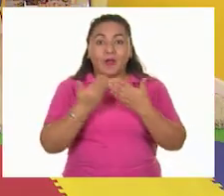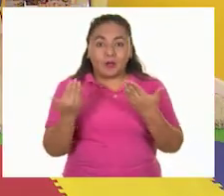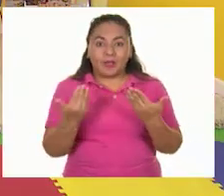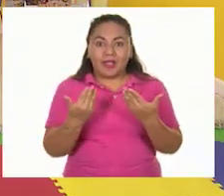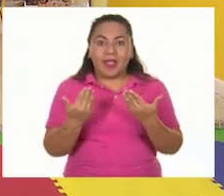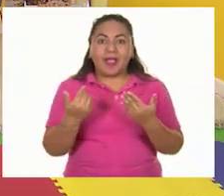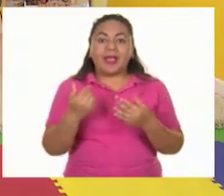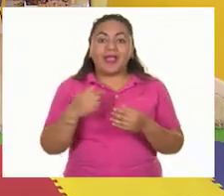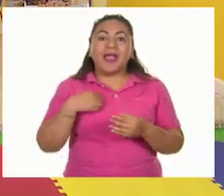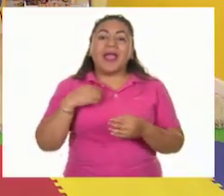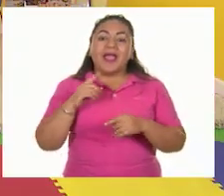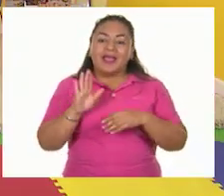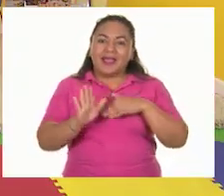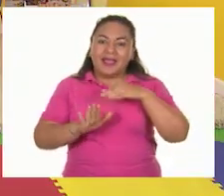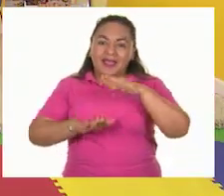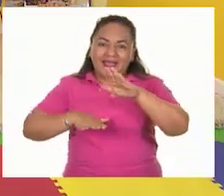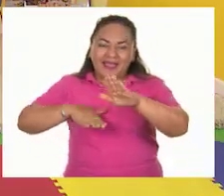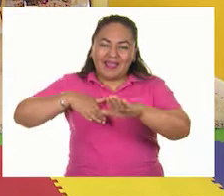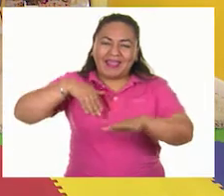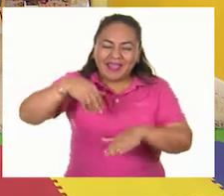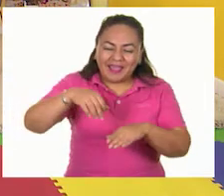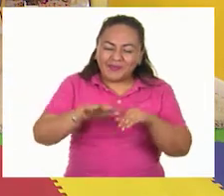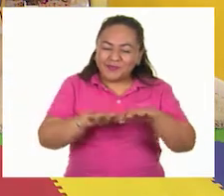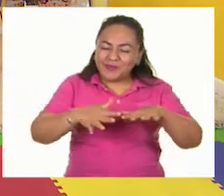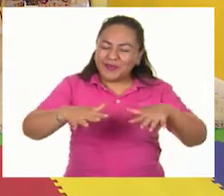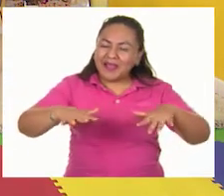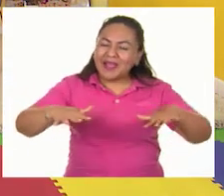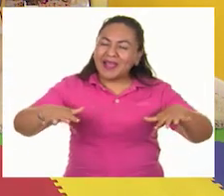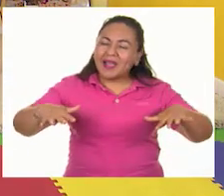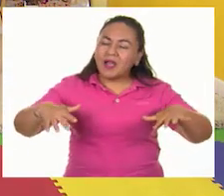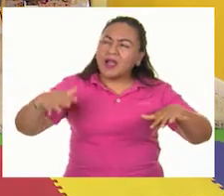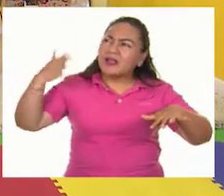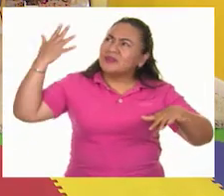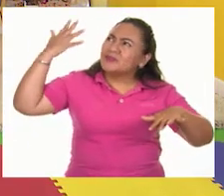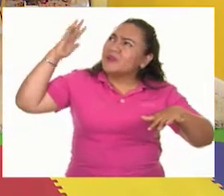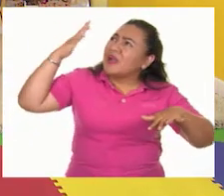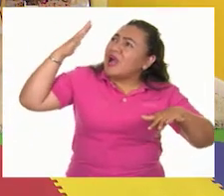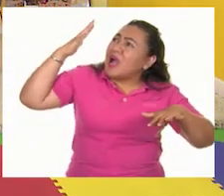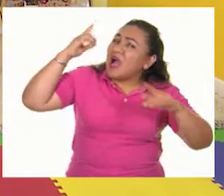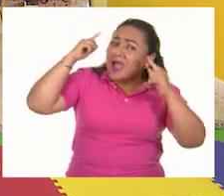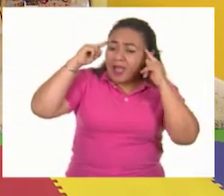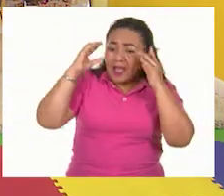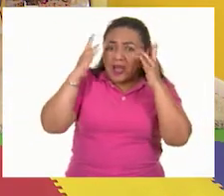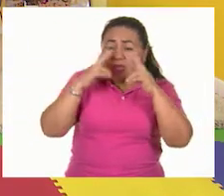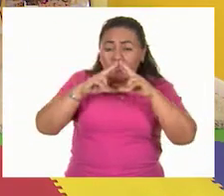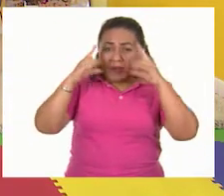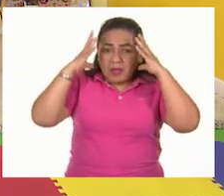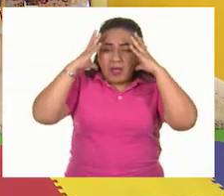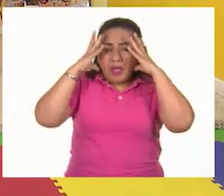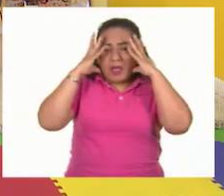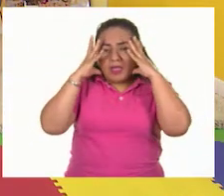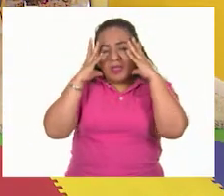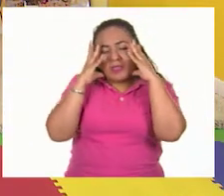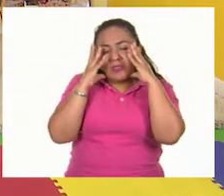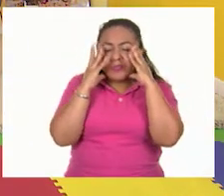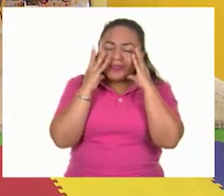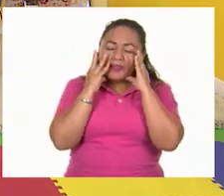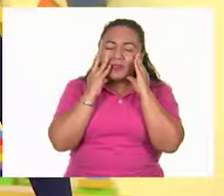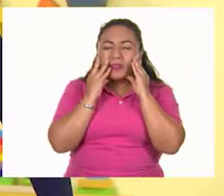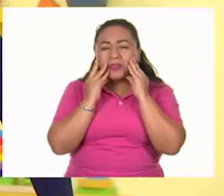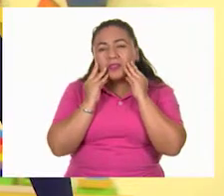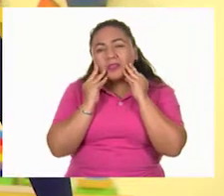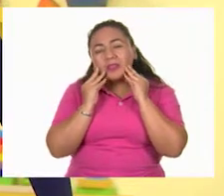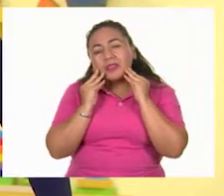vamos llegando a la playa. Pero el sol nos empieza a derretir la cabeza.